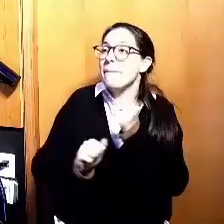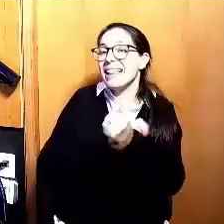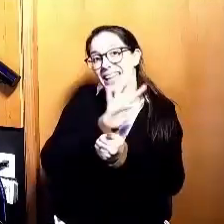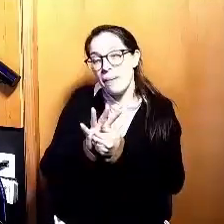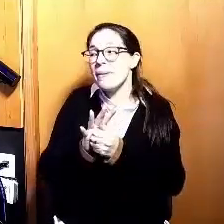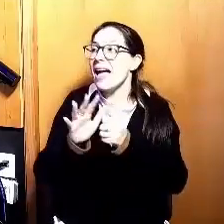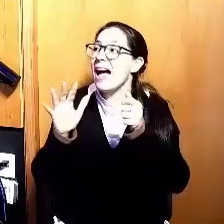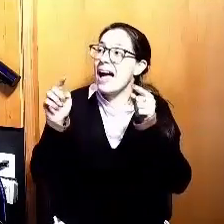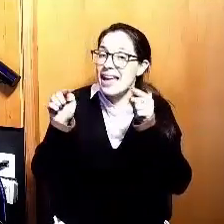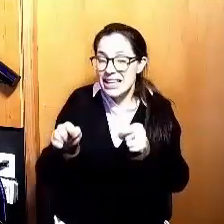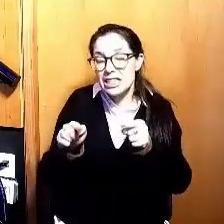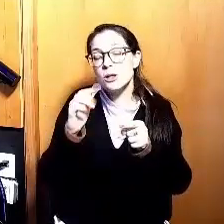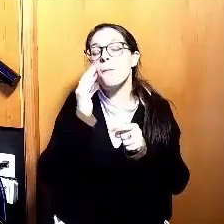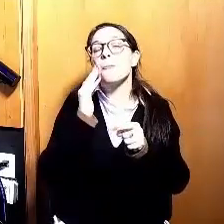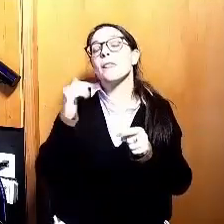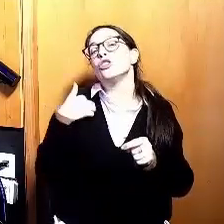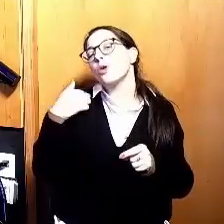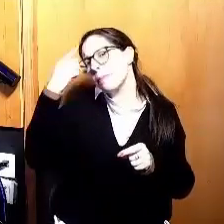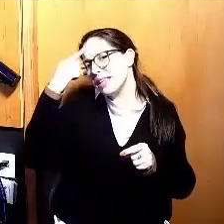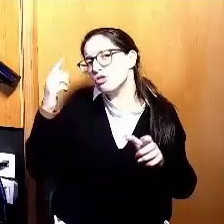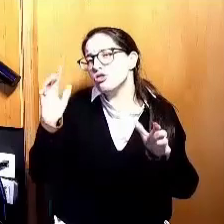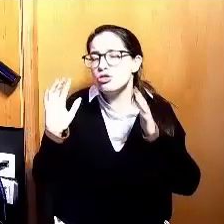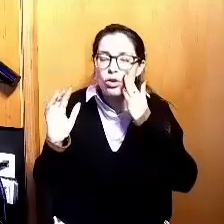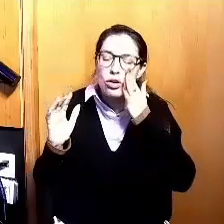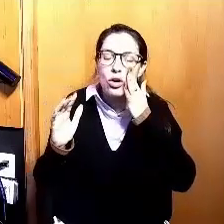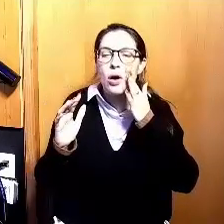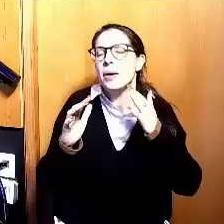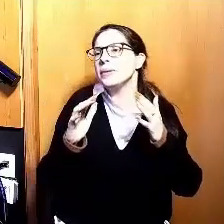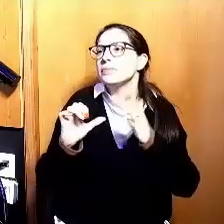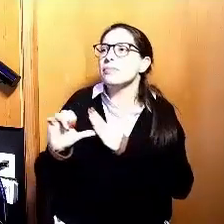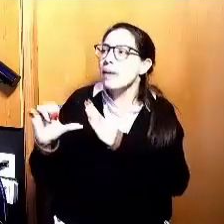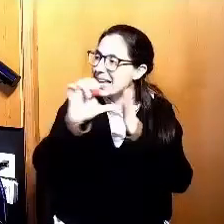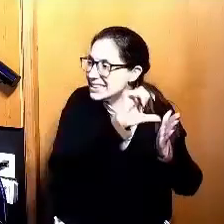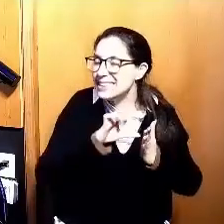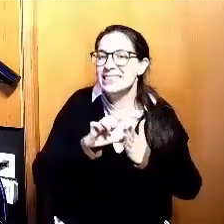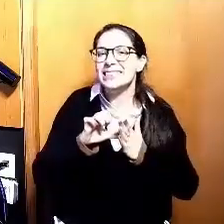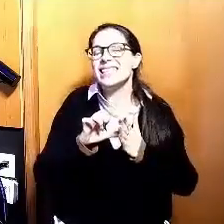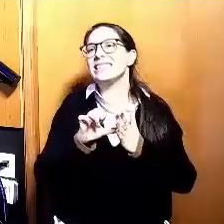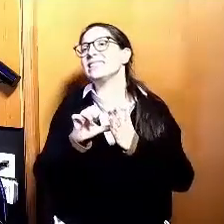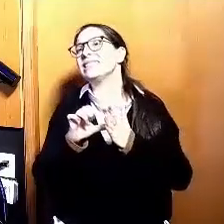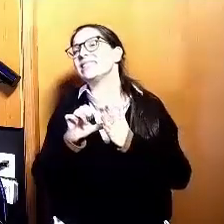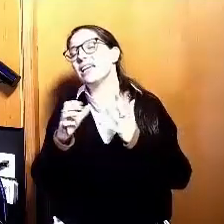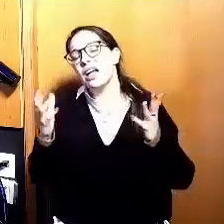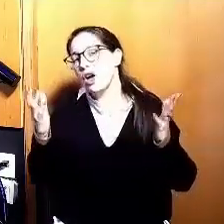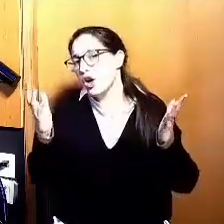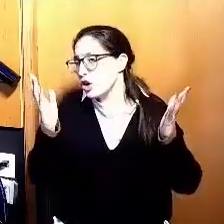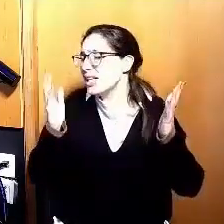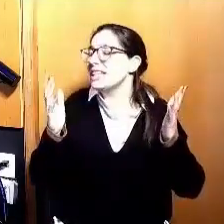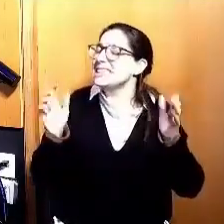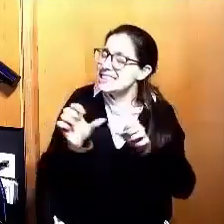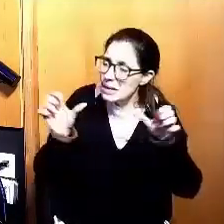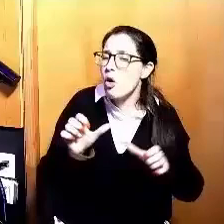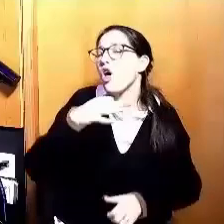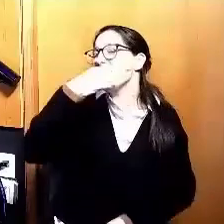impulso, acho que em alguns contextos, em alguns países, nós conseguimos fazer o discurso